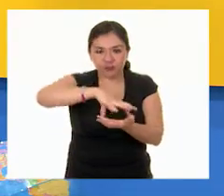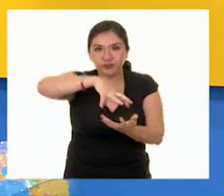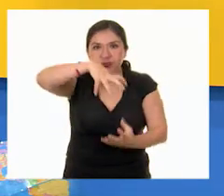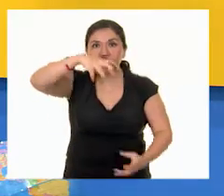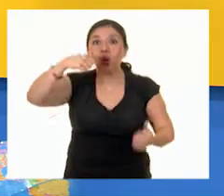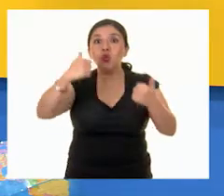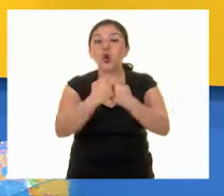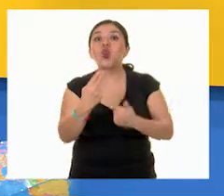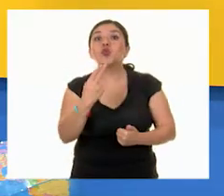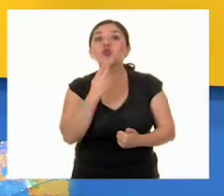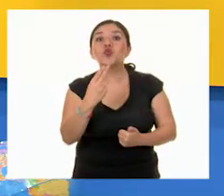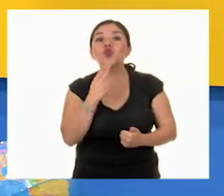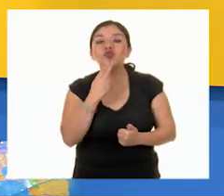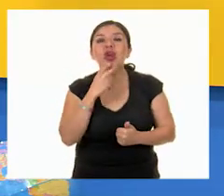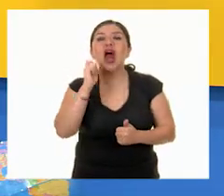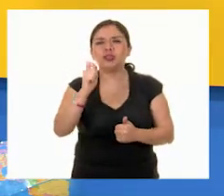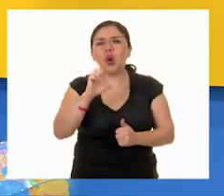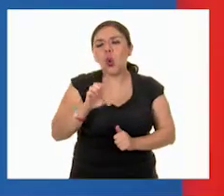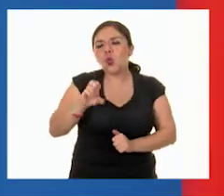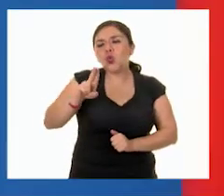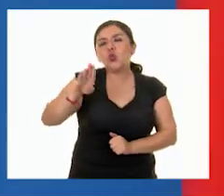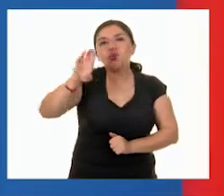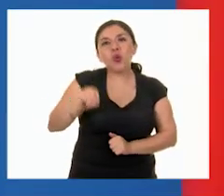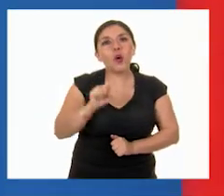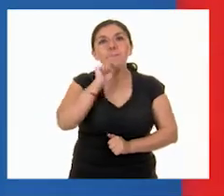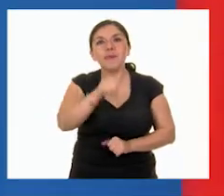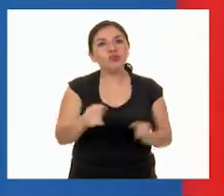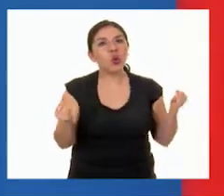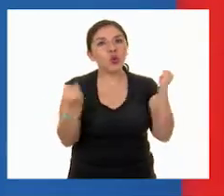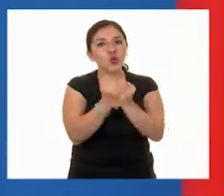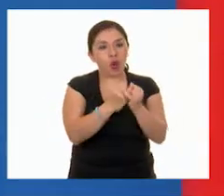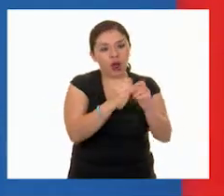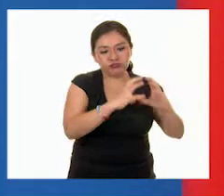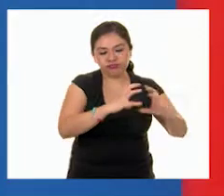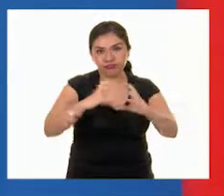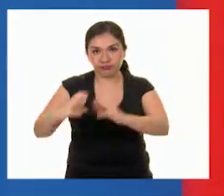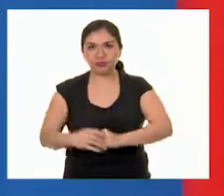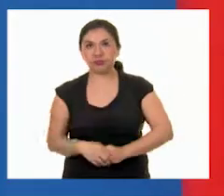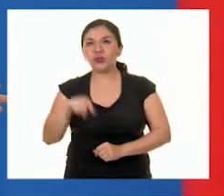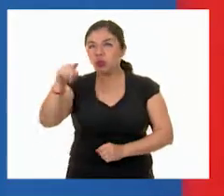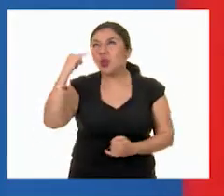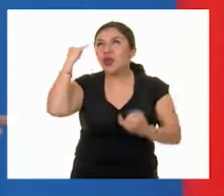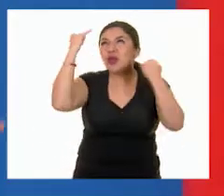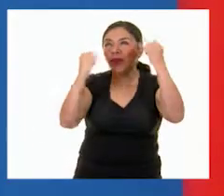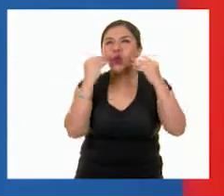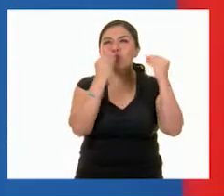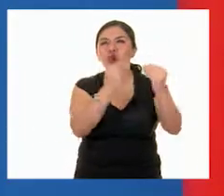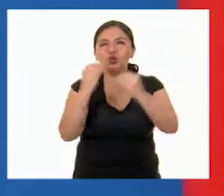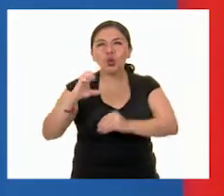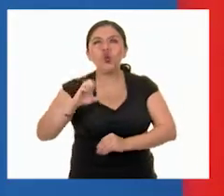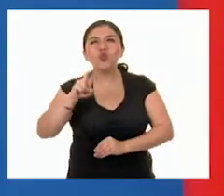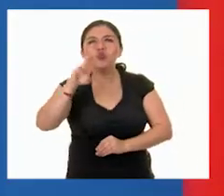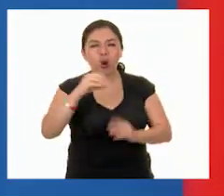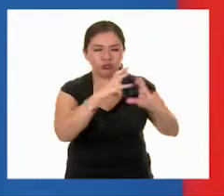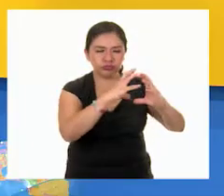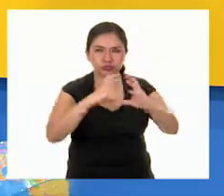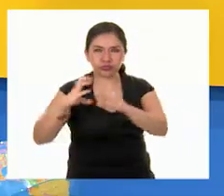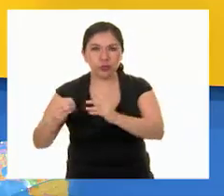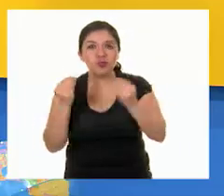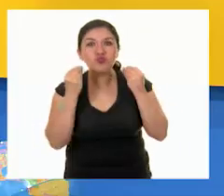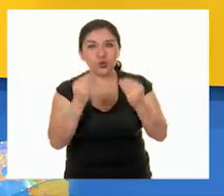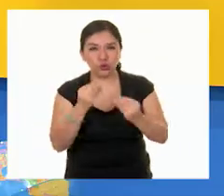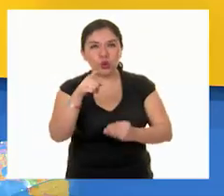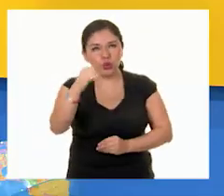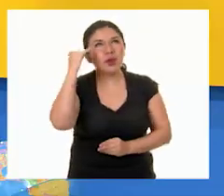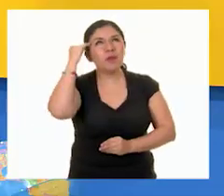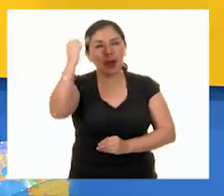usando cubos del mismo tamaño. Ah, muy bien. Imaginemos que tenemos muchos cubos de igual tamaño, entonces.